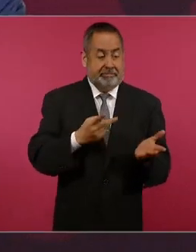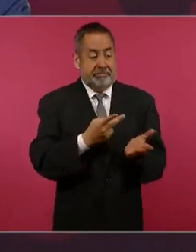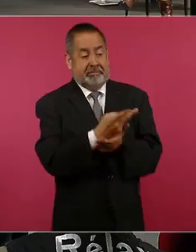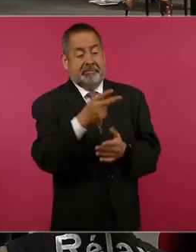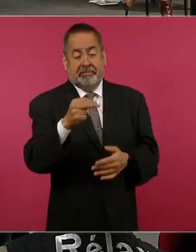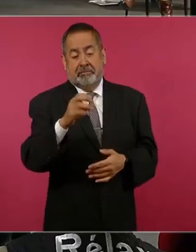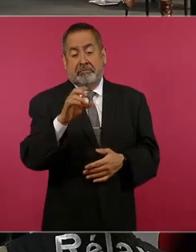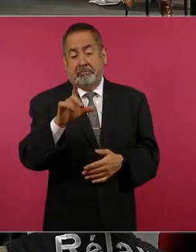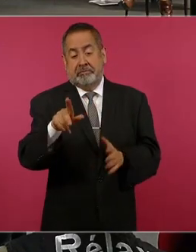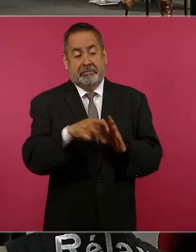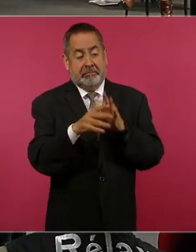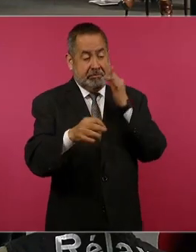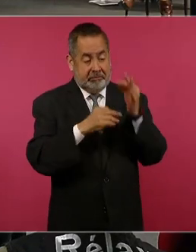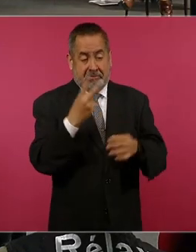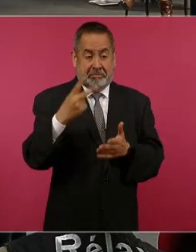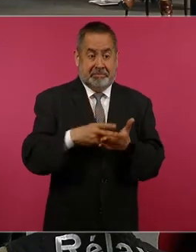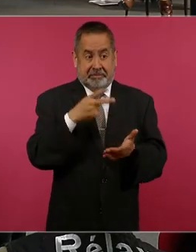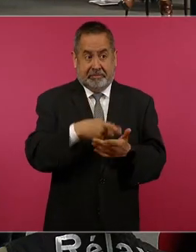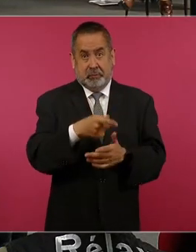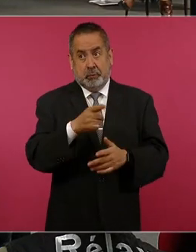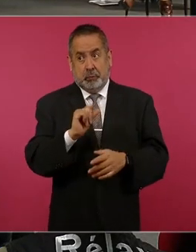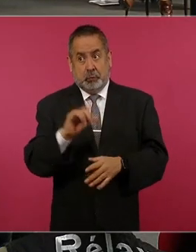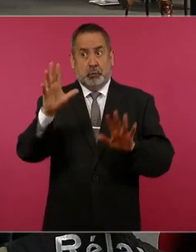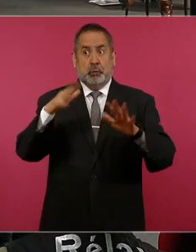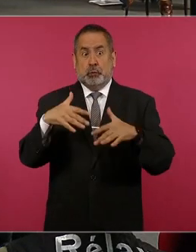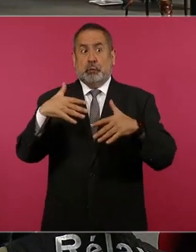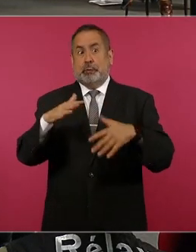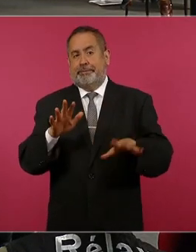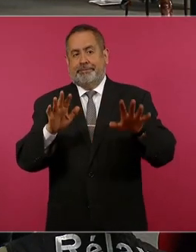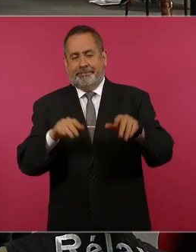dos veces de periodismo,